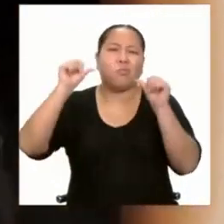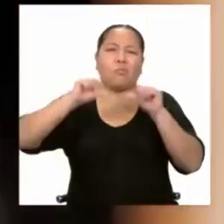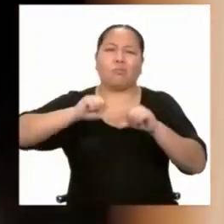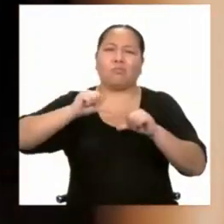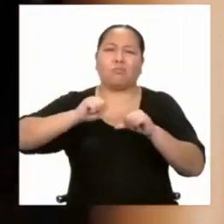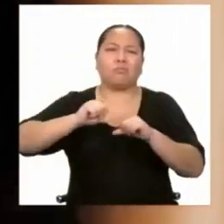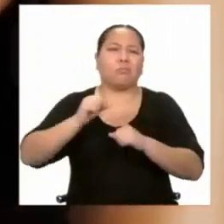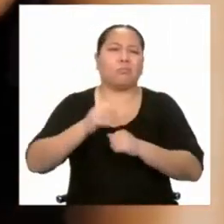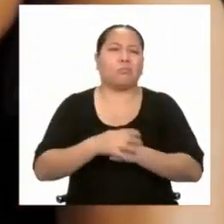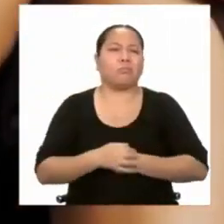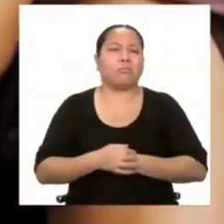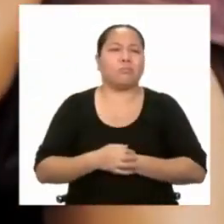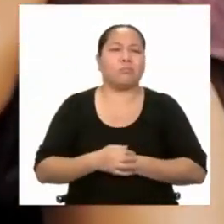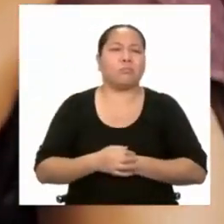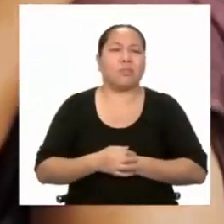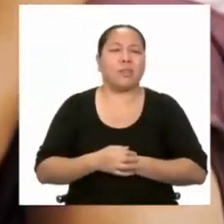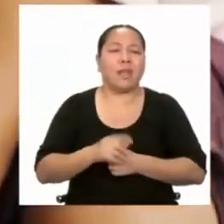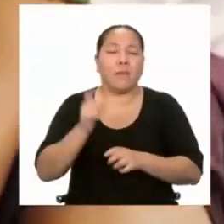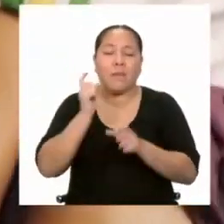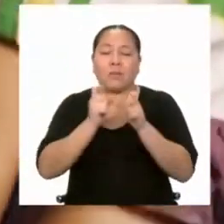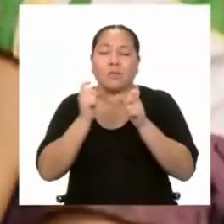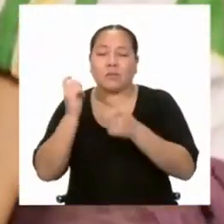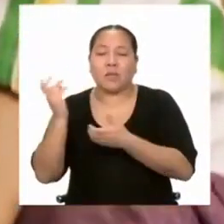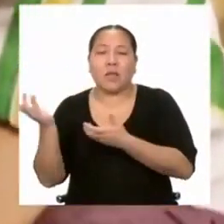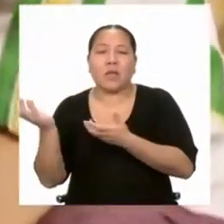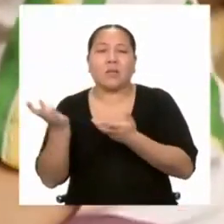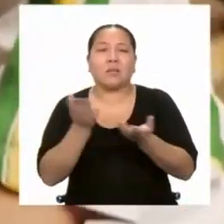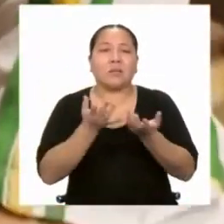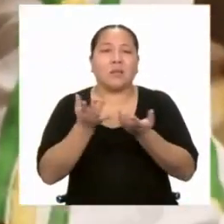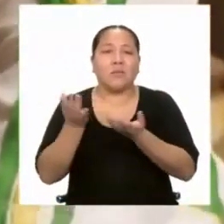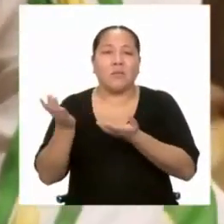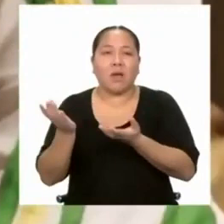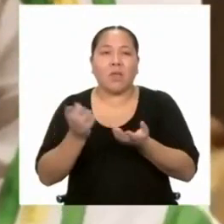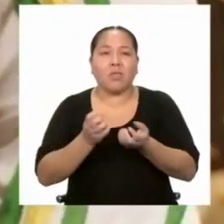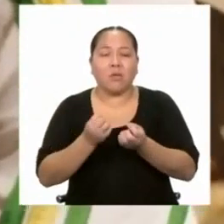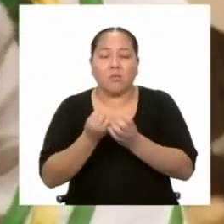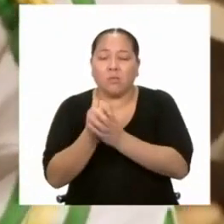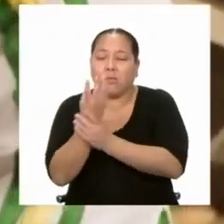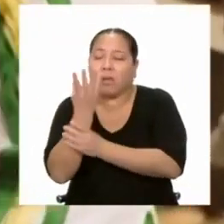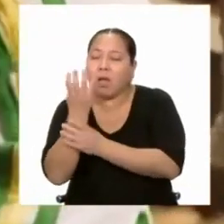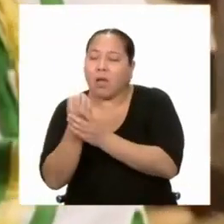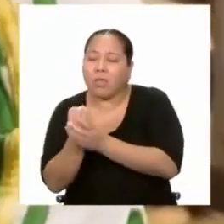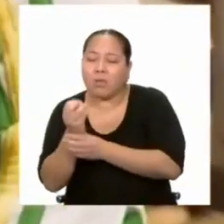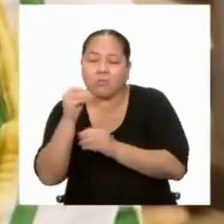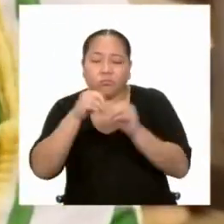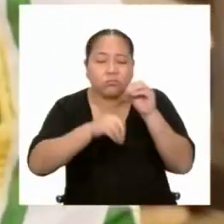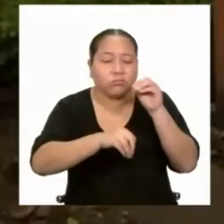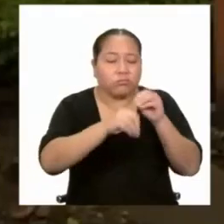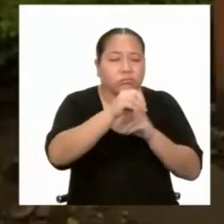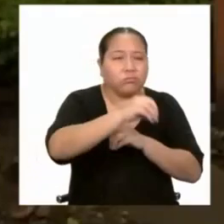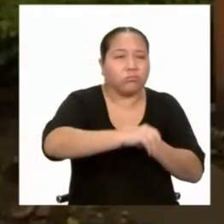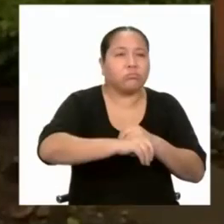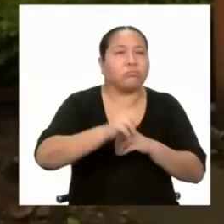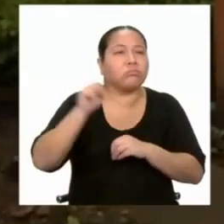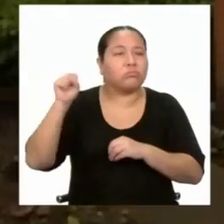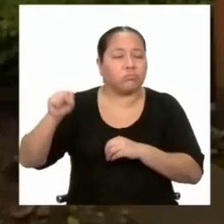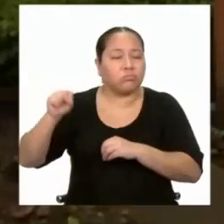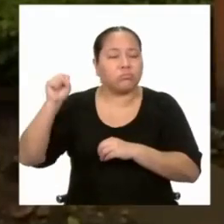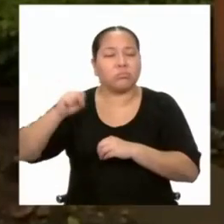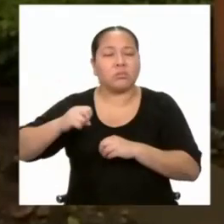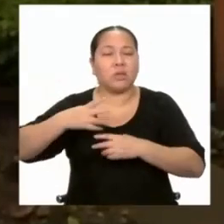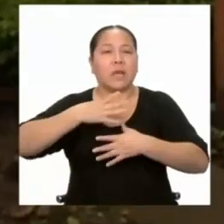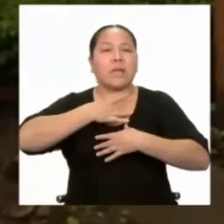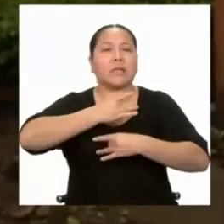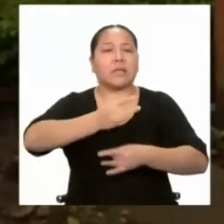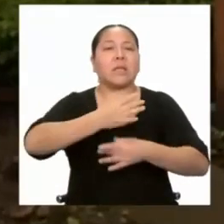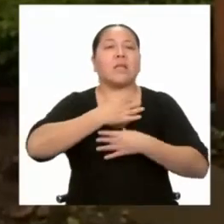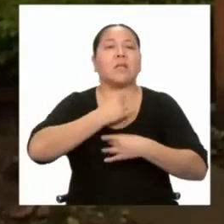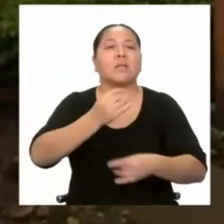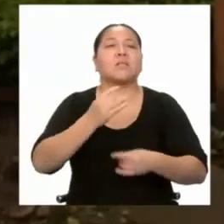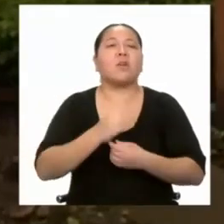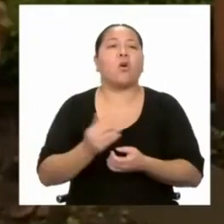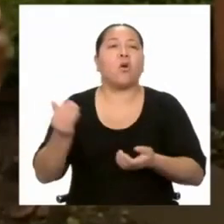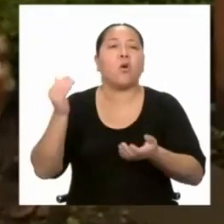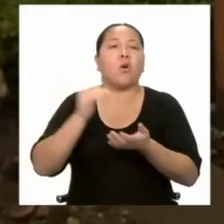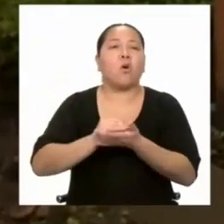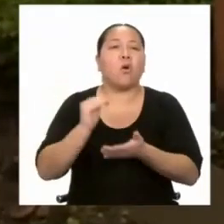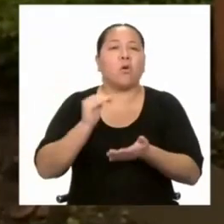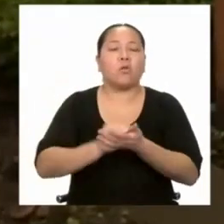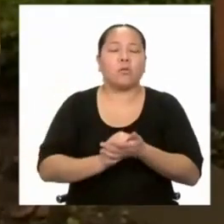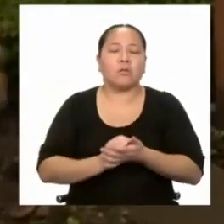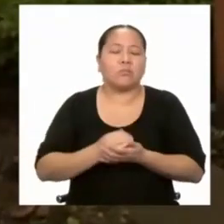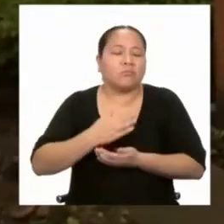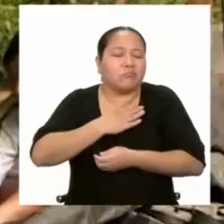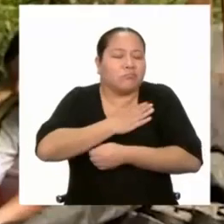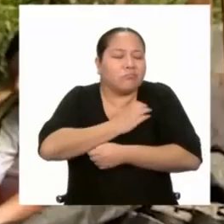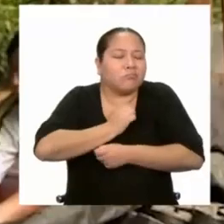Y la gente está llevando sus plantas a la reforestación. Pero lo importante es que sí tienen interés en la reforestación y le tienen